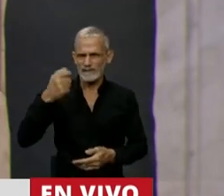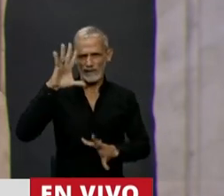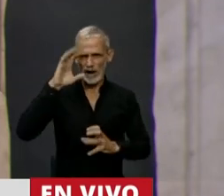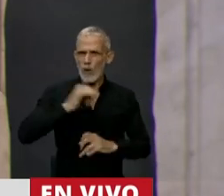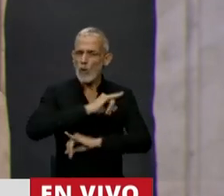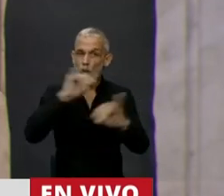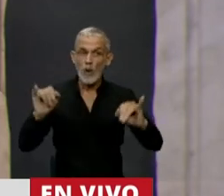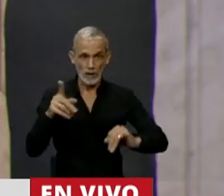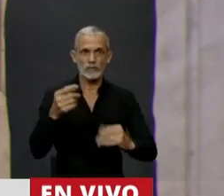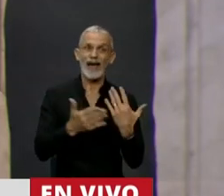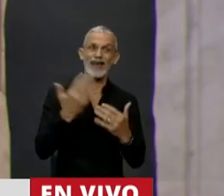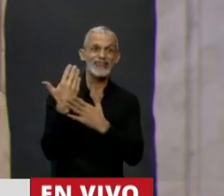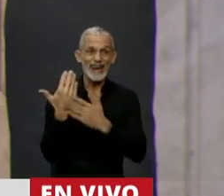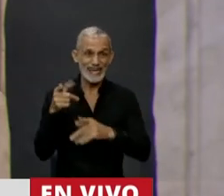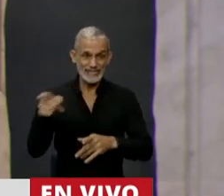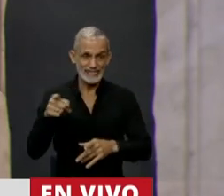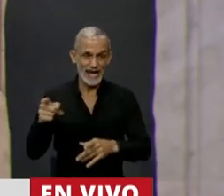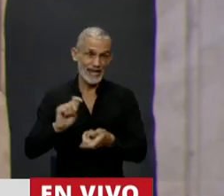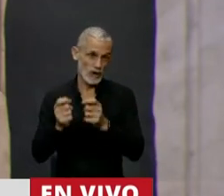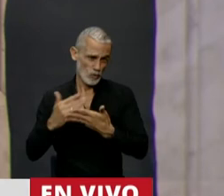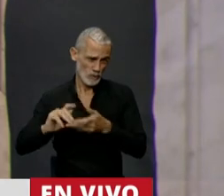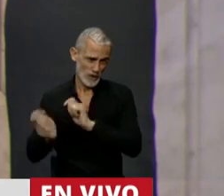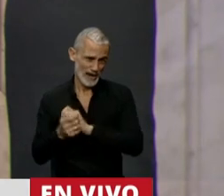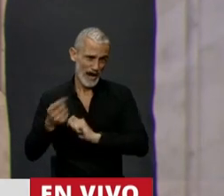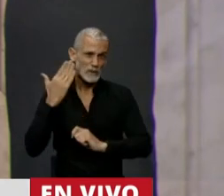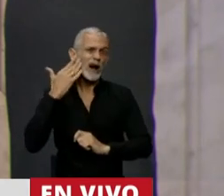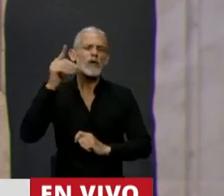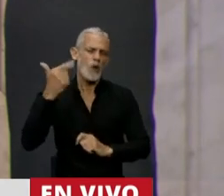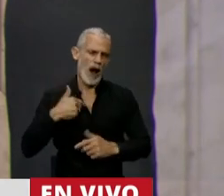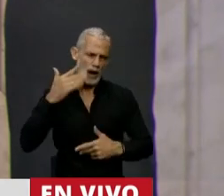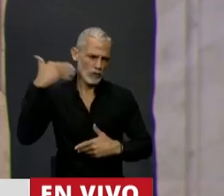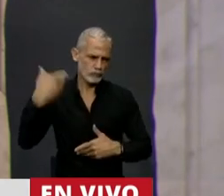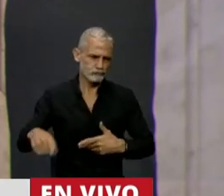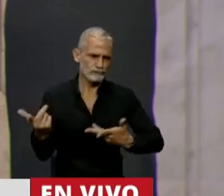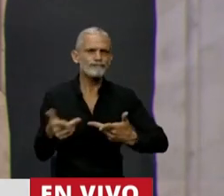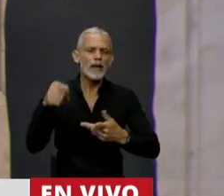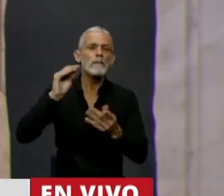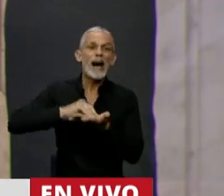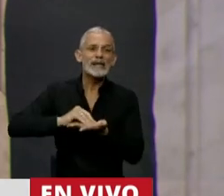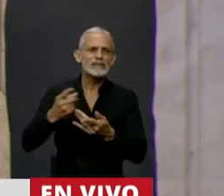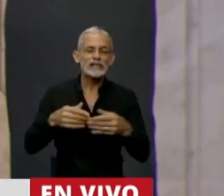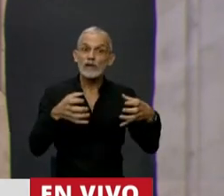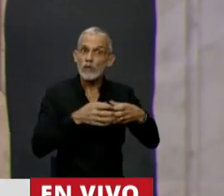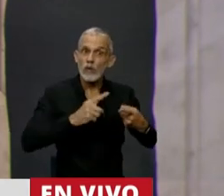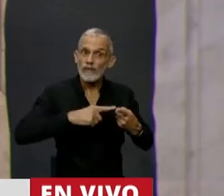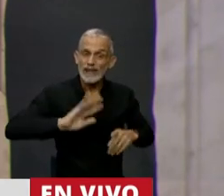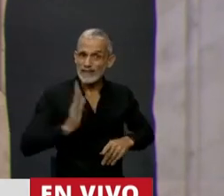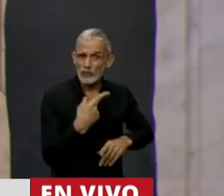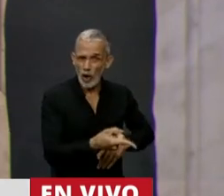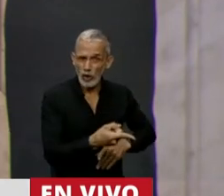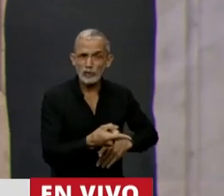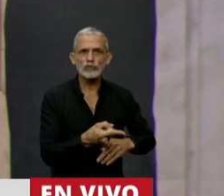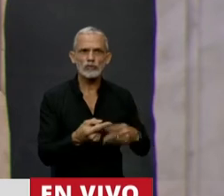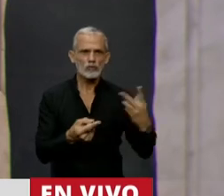que tanto la derecha de Cambiemos, que no tiene cara realmente, como el Frente de Todos rechazaron